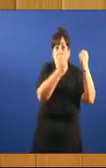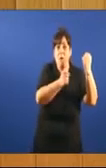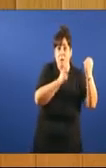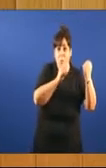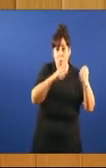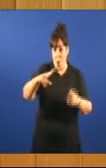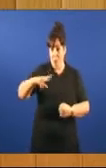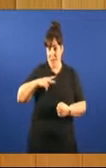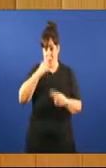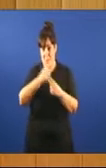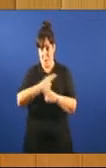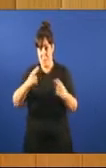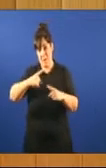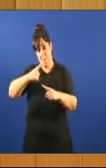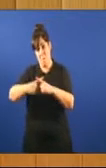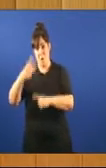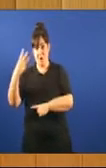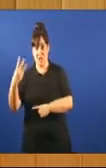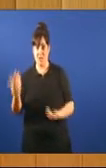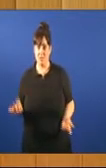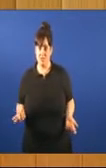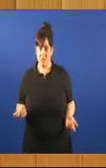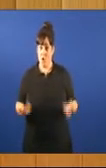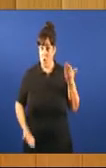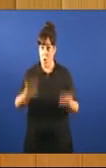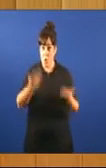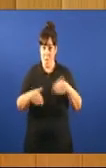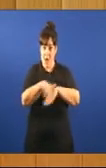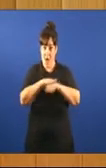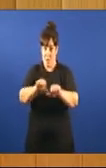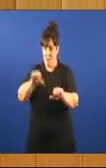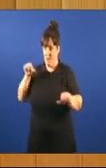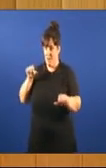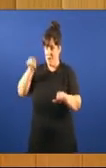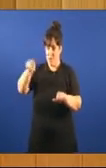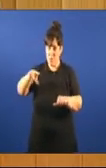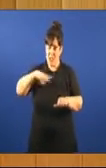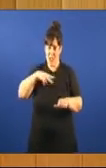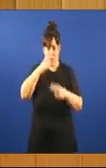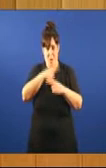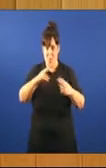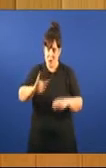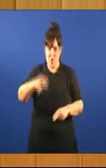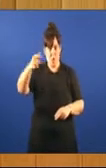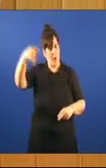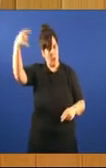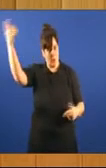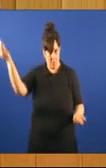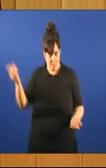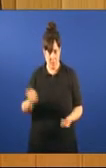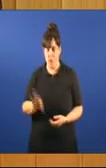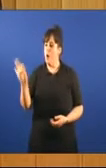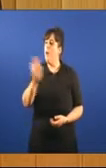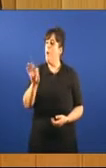máis débeda pública que todos os gobernos autonómicos anteriores xuntos. Ou refírese, en cambio, a ser o campeón